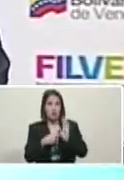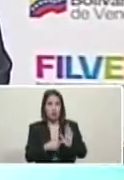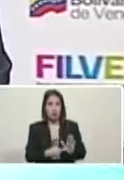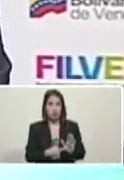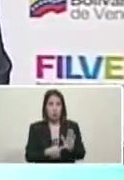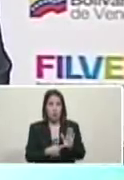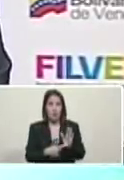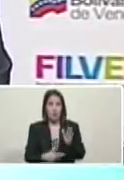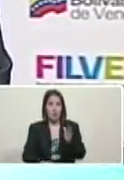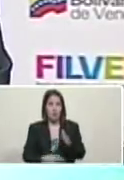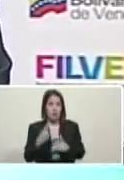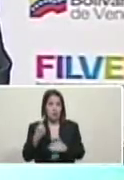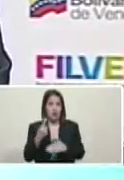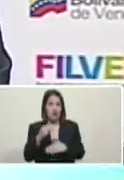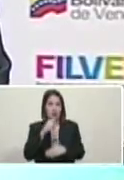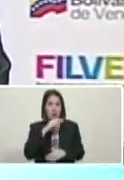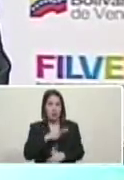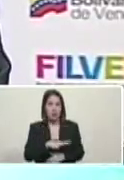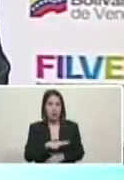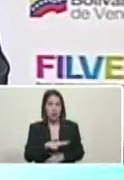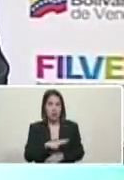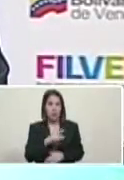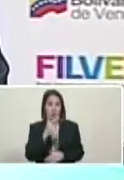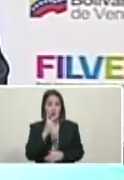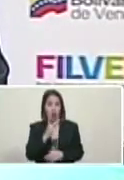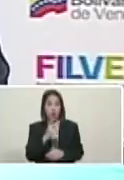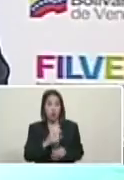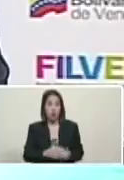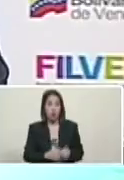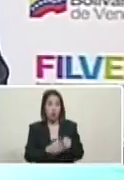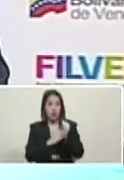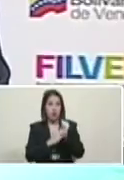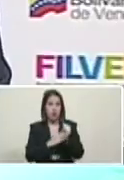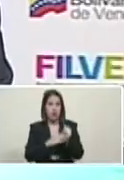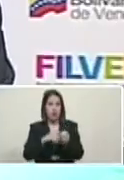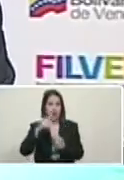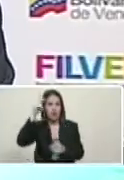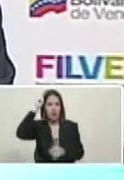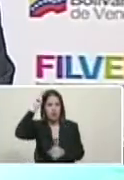por primera vez en la historia dos líderes indias,